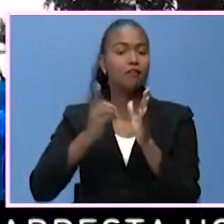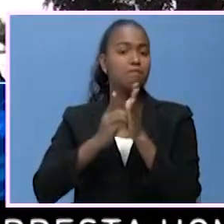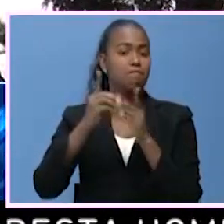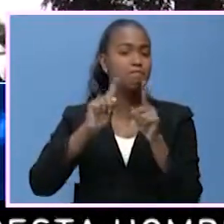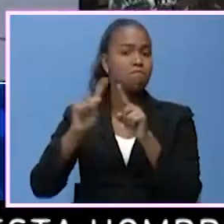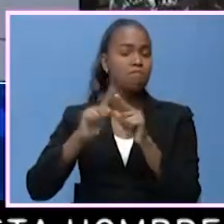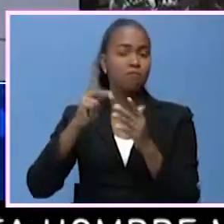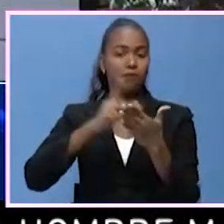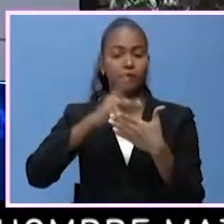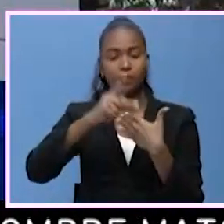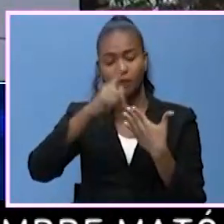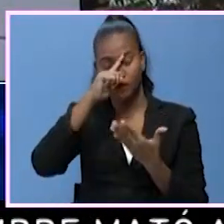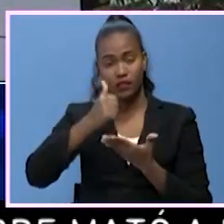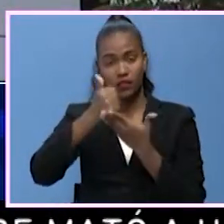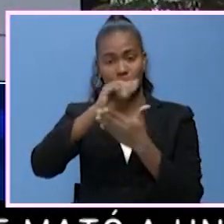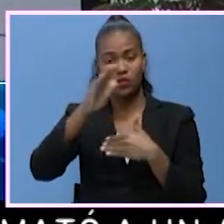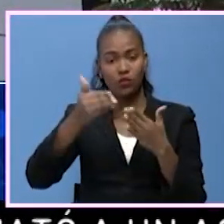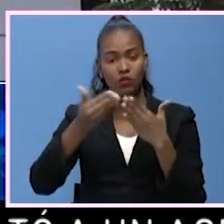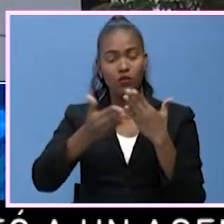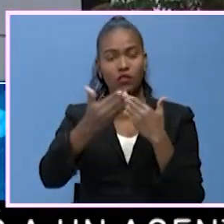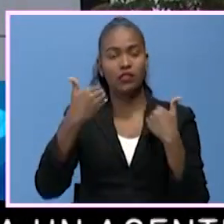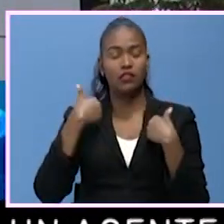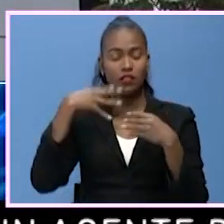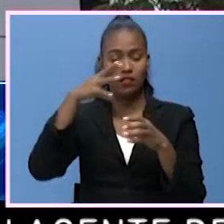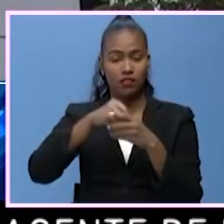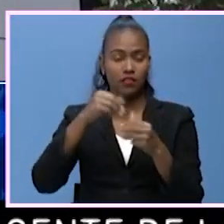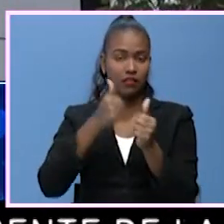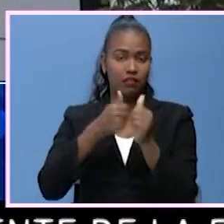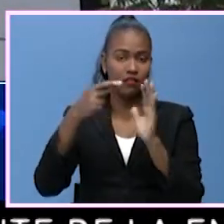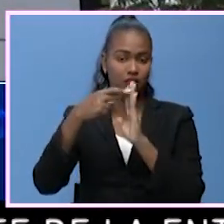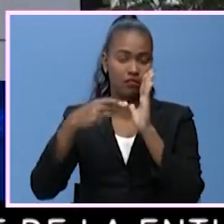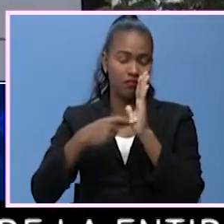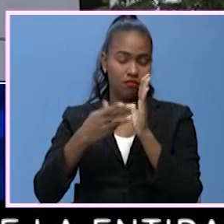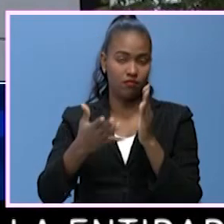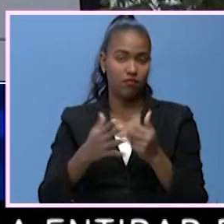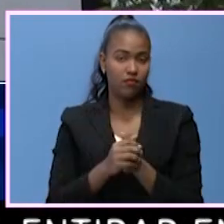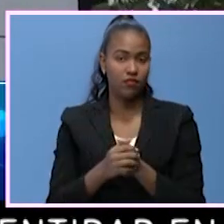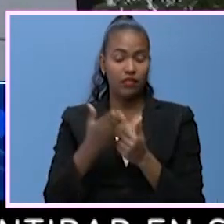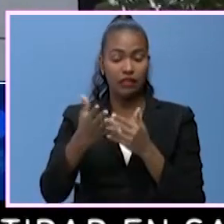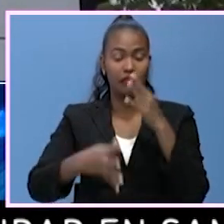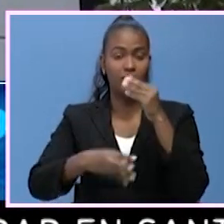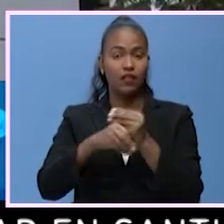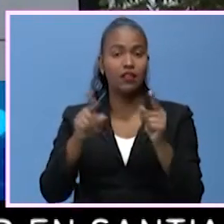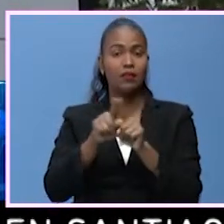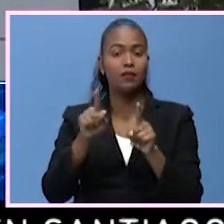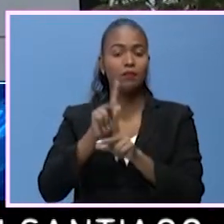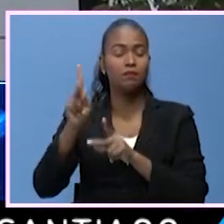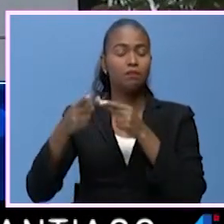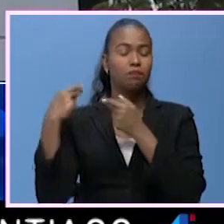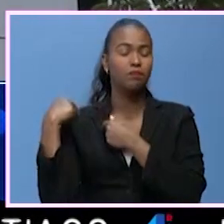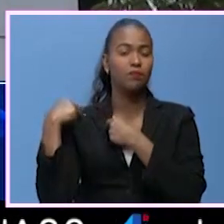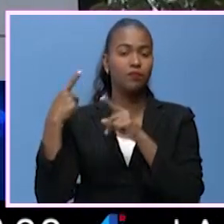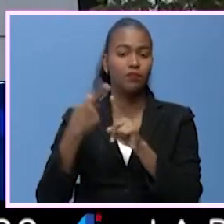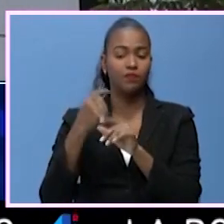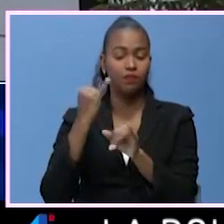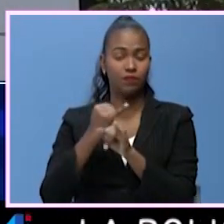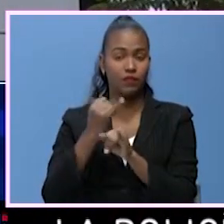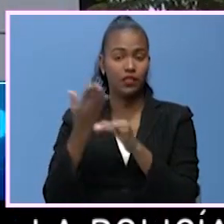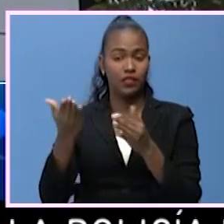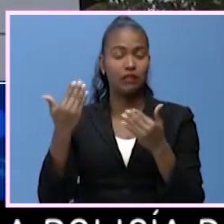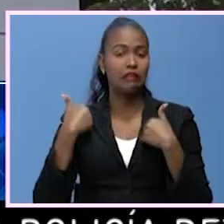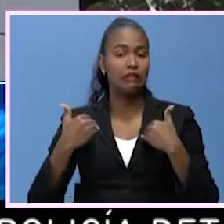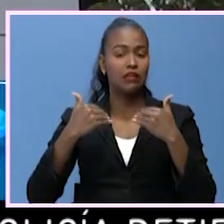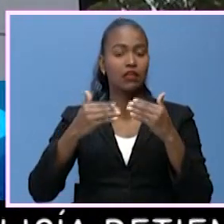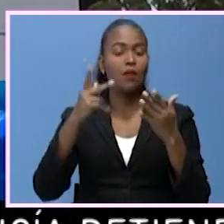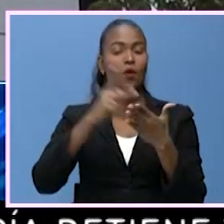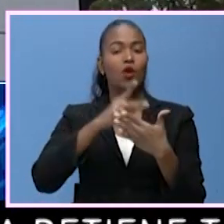varios programas en favor de todos los que convergen bajo la normativa laboral. A esos fines, las autoridades de la institución pues diseñan